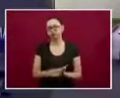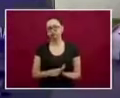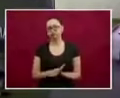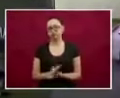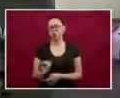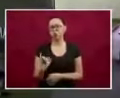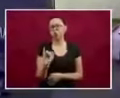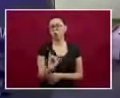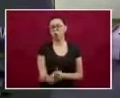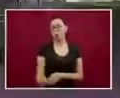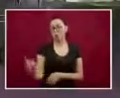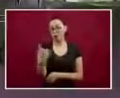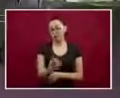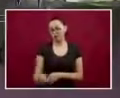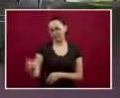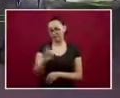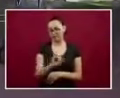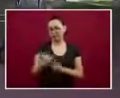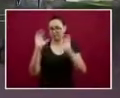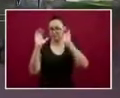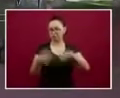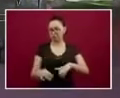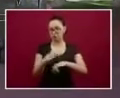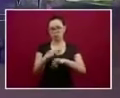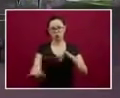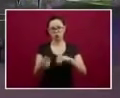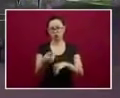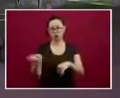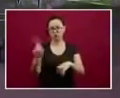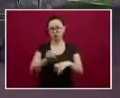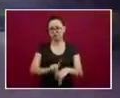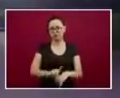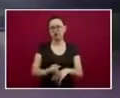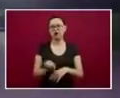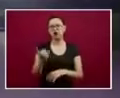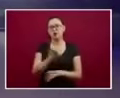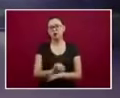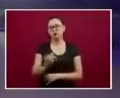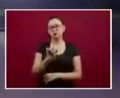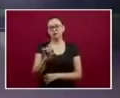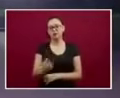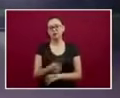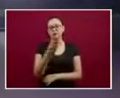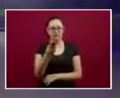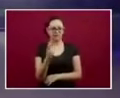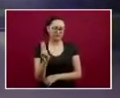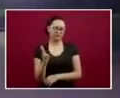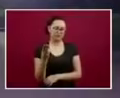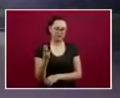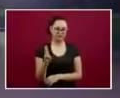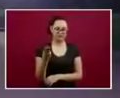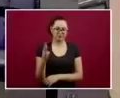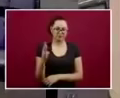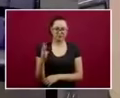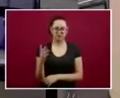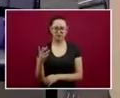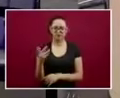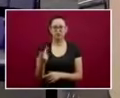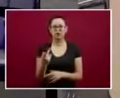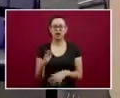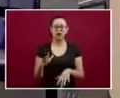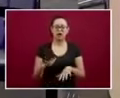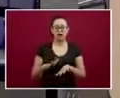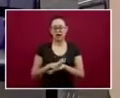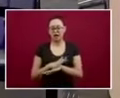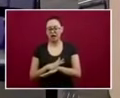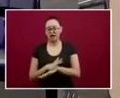una contraprestación, es una renta, y hemos pagado más de 5 millones tan solo de donde vivimos. Yo me